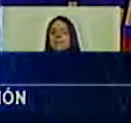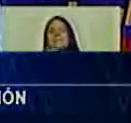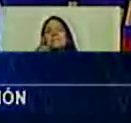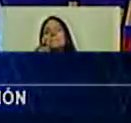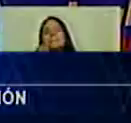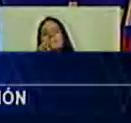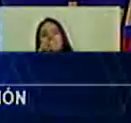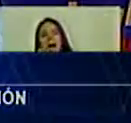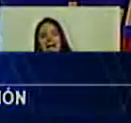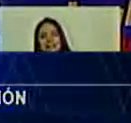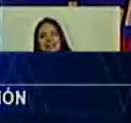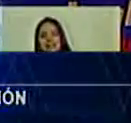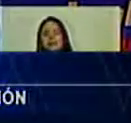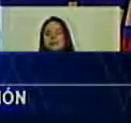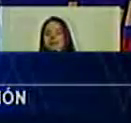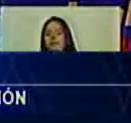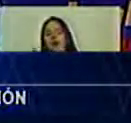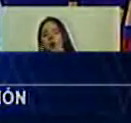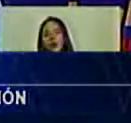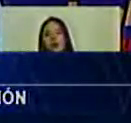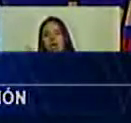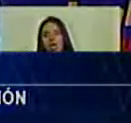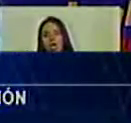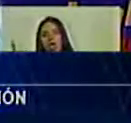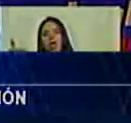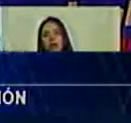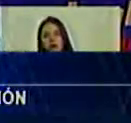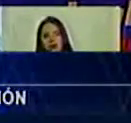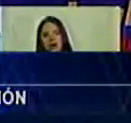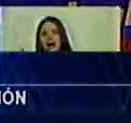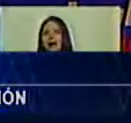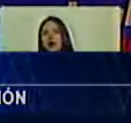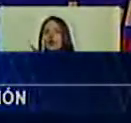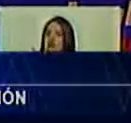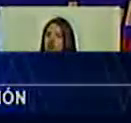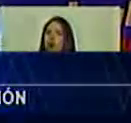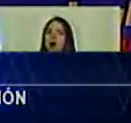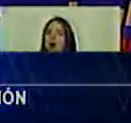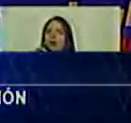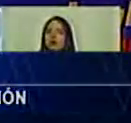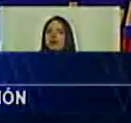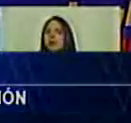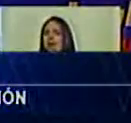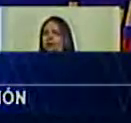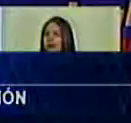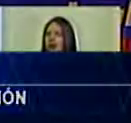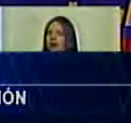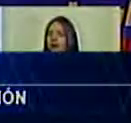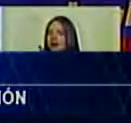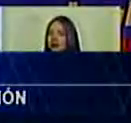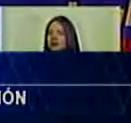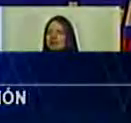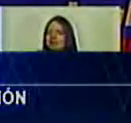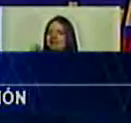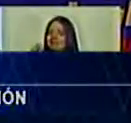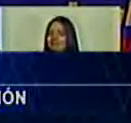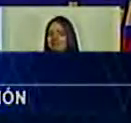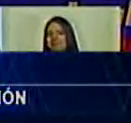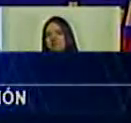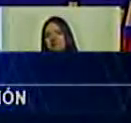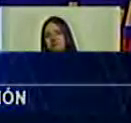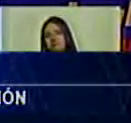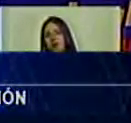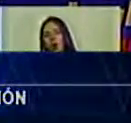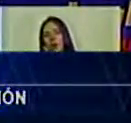candidatos de Avanzada Progresista y algunos candidatos de Un Nuevo Tiempo, pues militan en estos partidos de la extinta